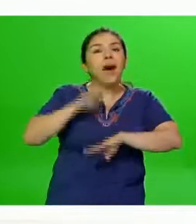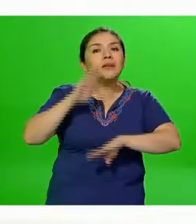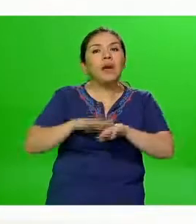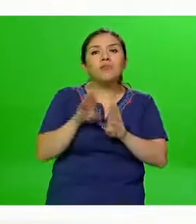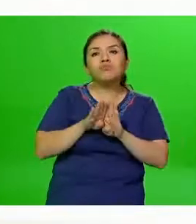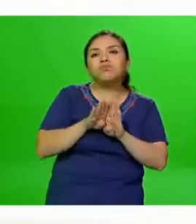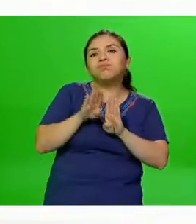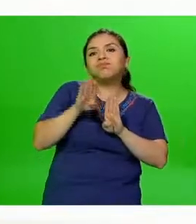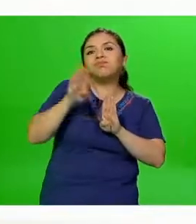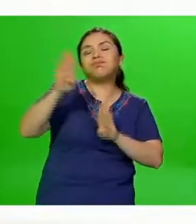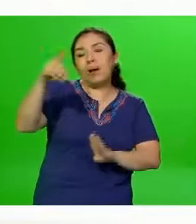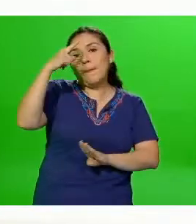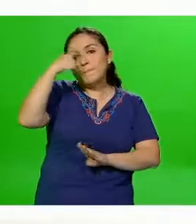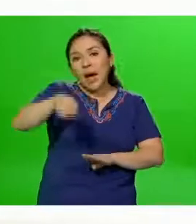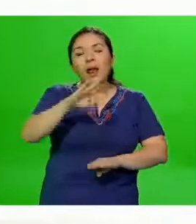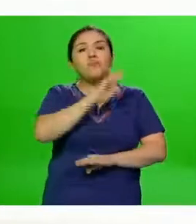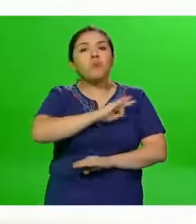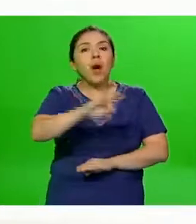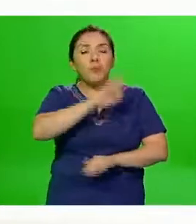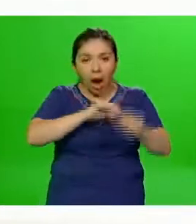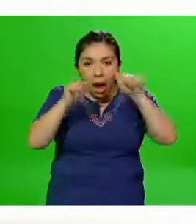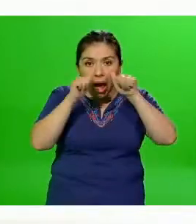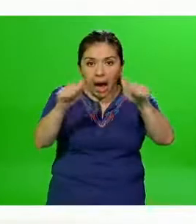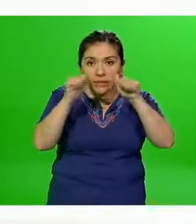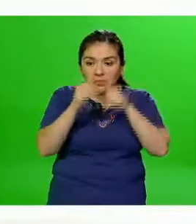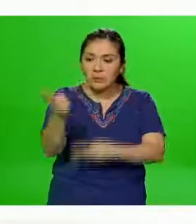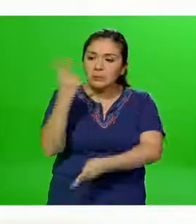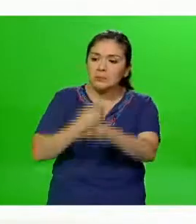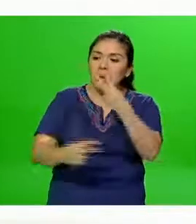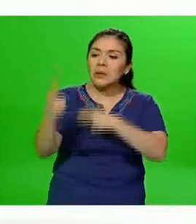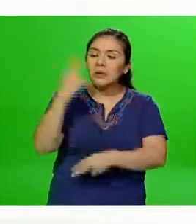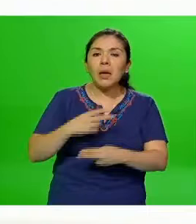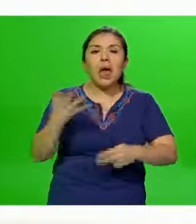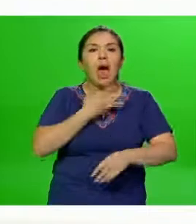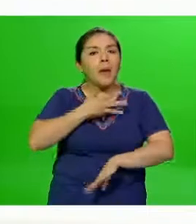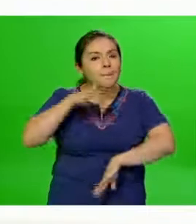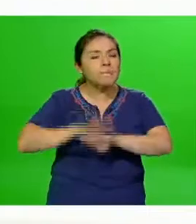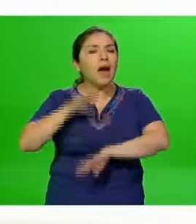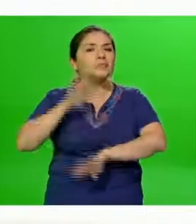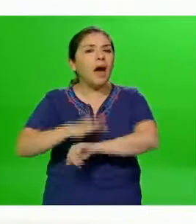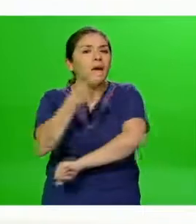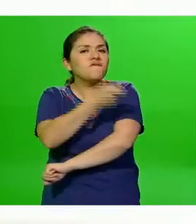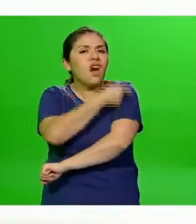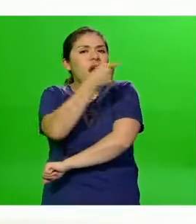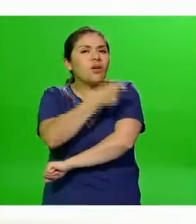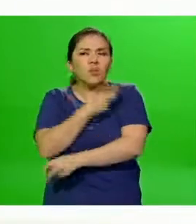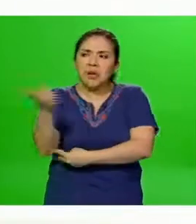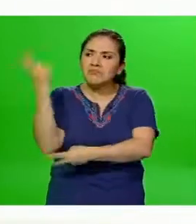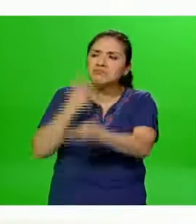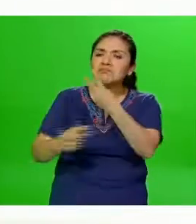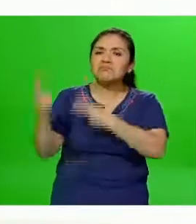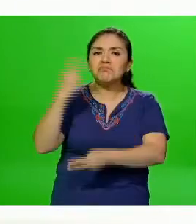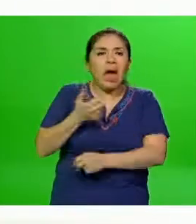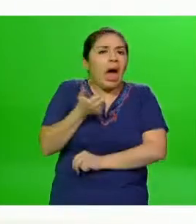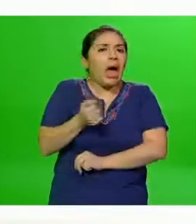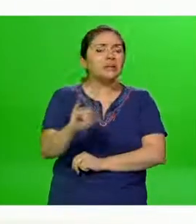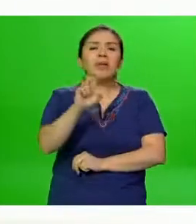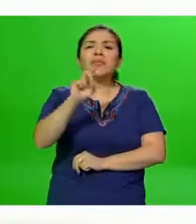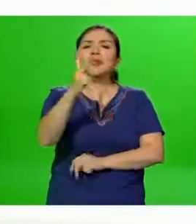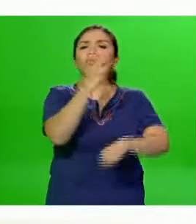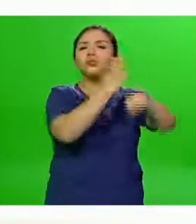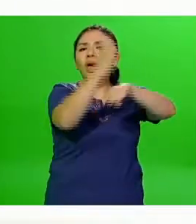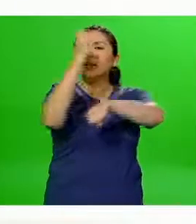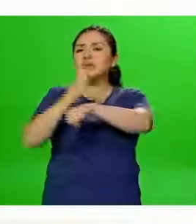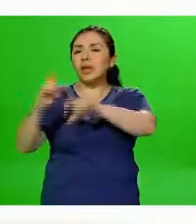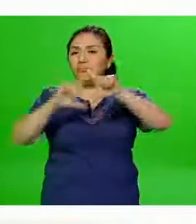en relación a la capacidad y cantidad de vacunas que se están colocando día con día en las 32